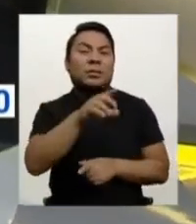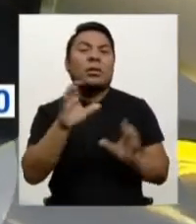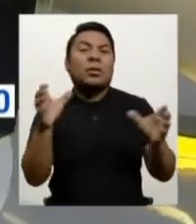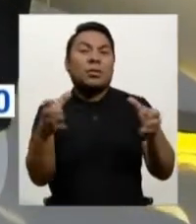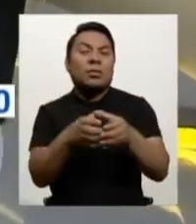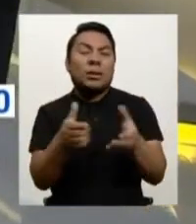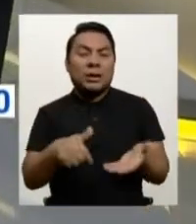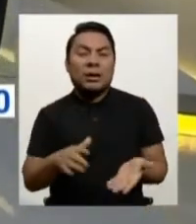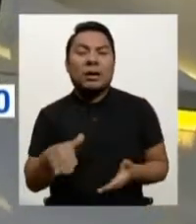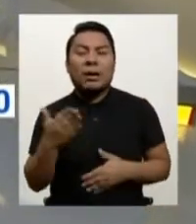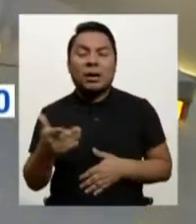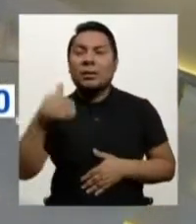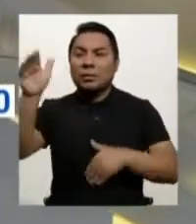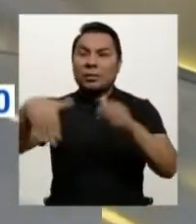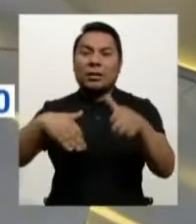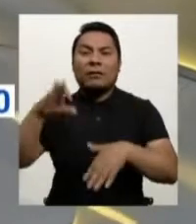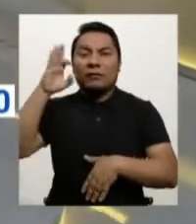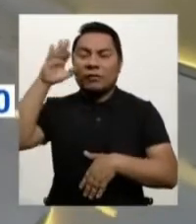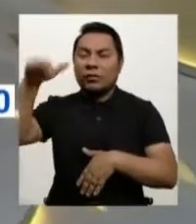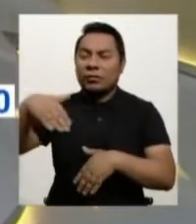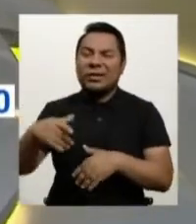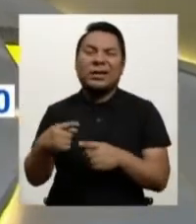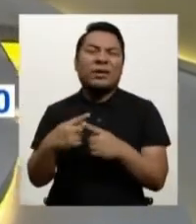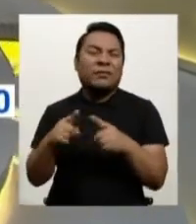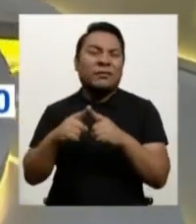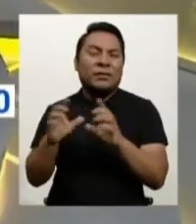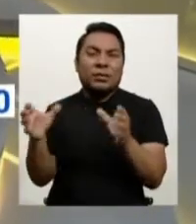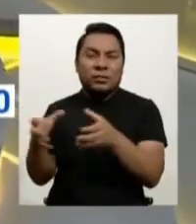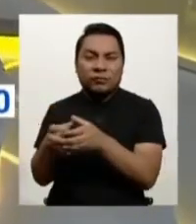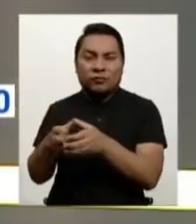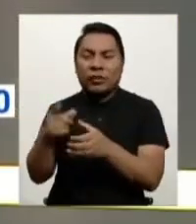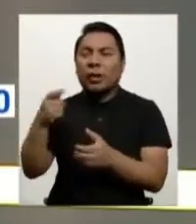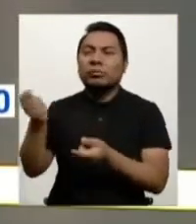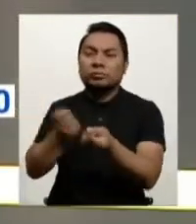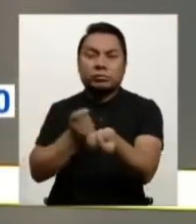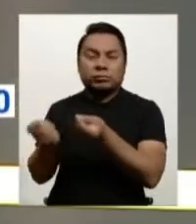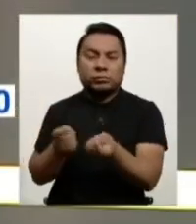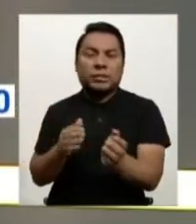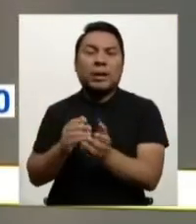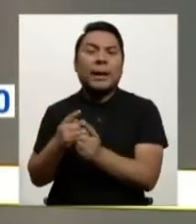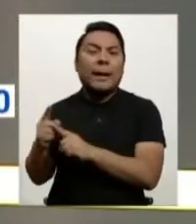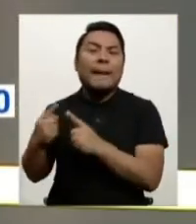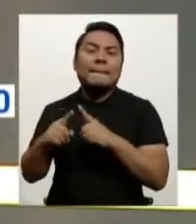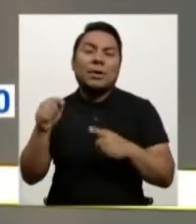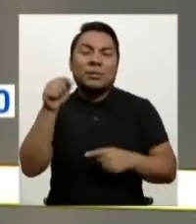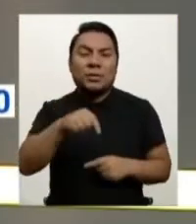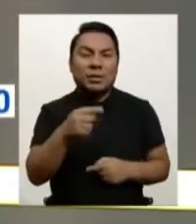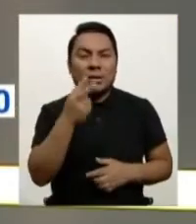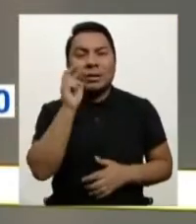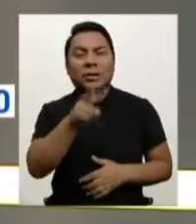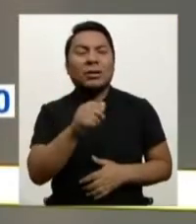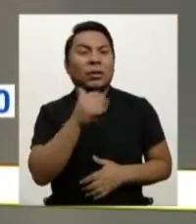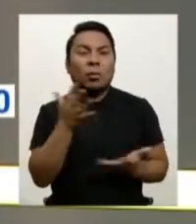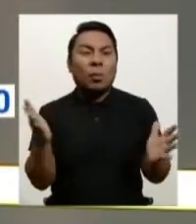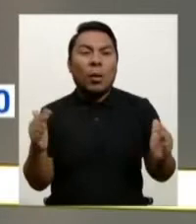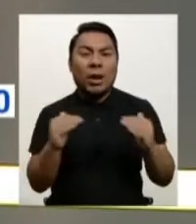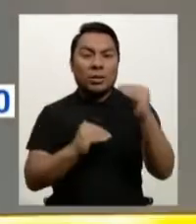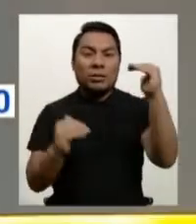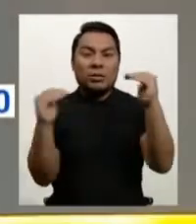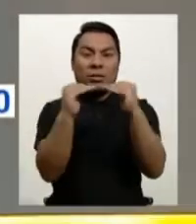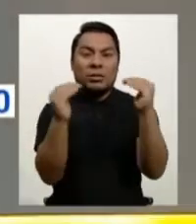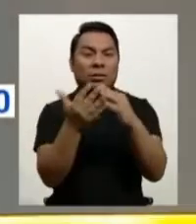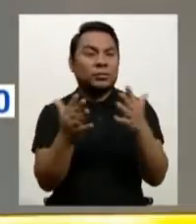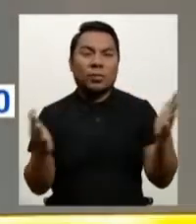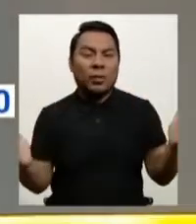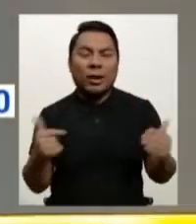constituyente acá, que tuvo que convocar a Alberto Fujimori. Lo que pasa en esta situación es que no se ve que haya un horizonte de apertura democrática. Totalmente, totalmente,